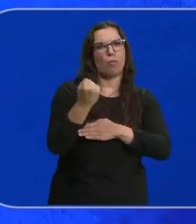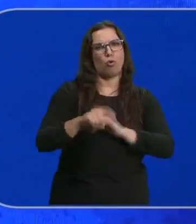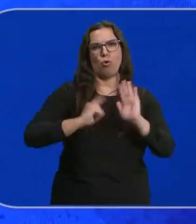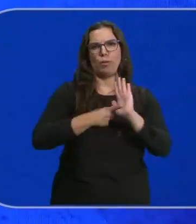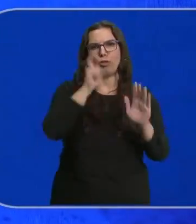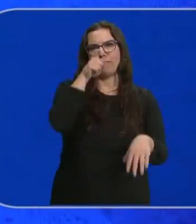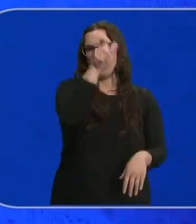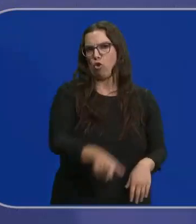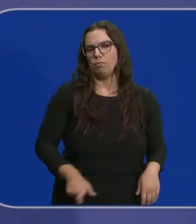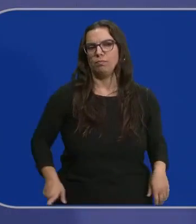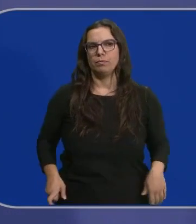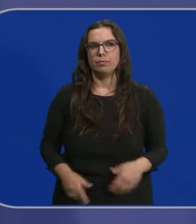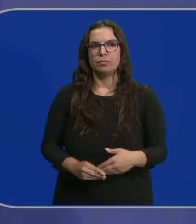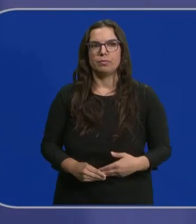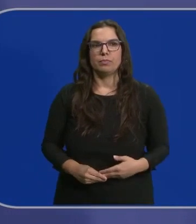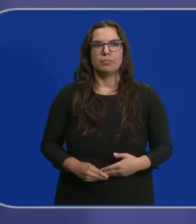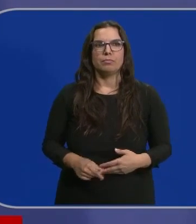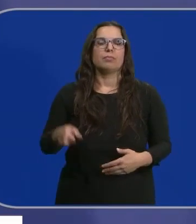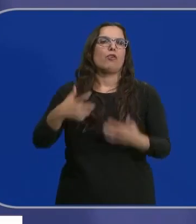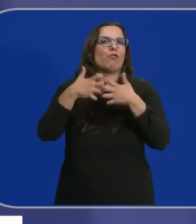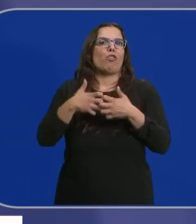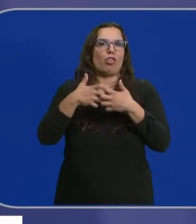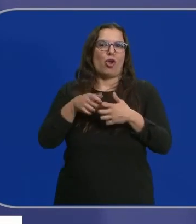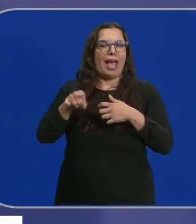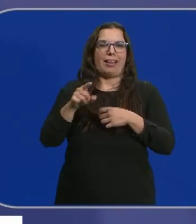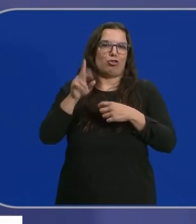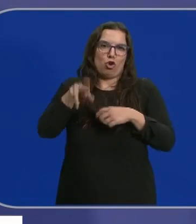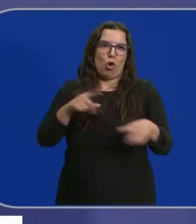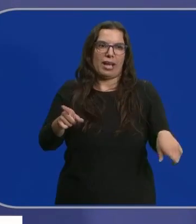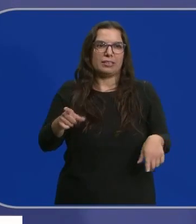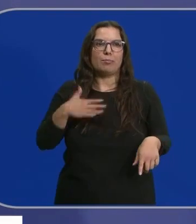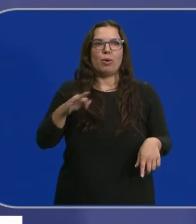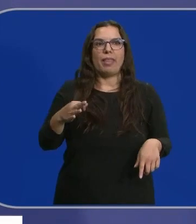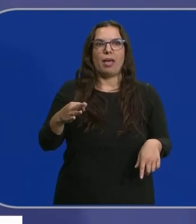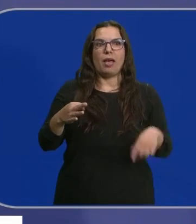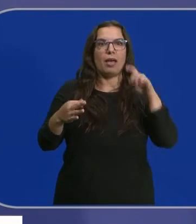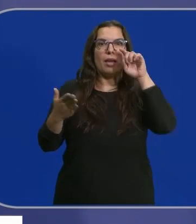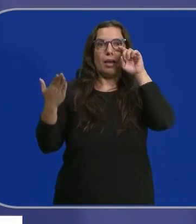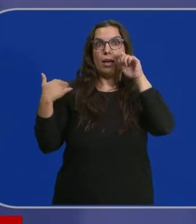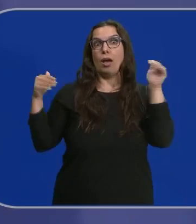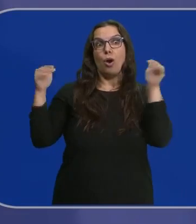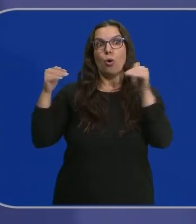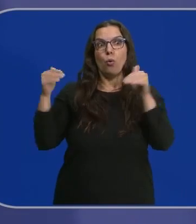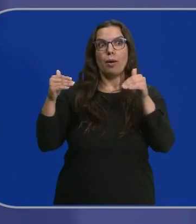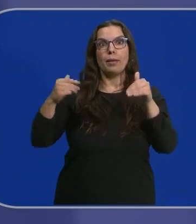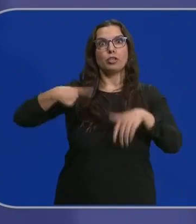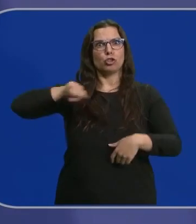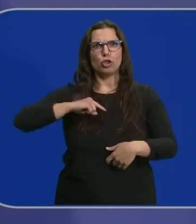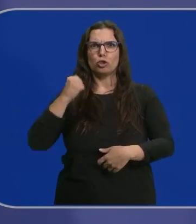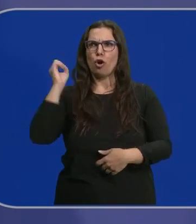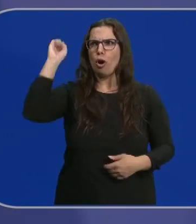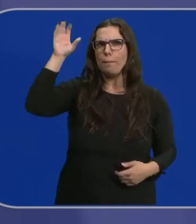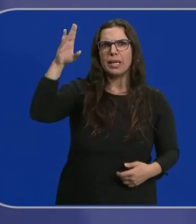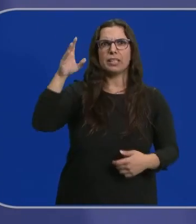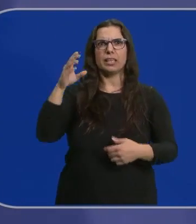Feijóo. Esto no funciona así, creo. No puede ser que el jueves estuviéramos en un meeting con el